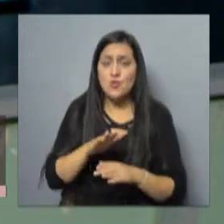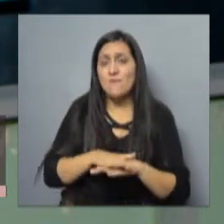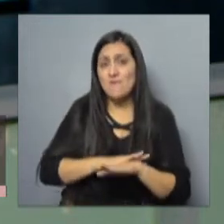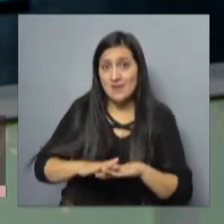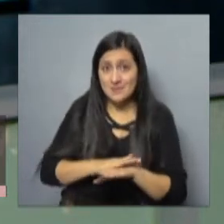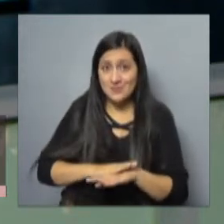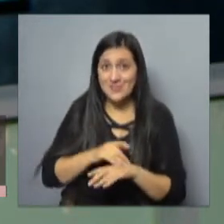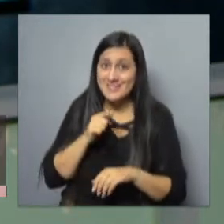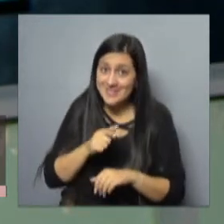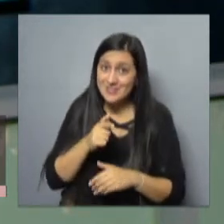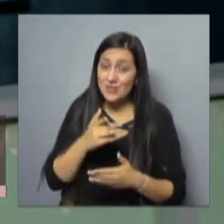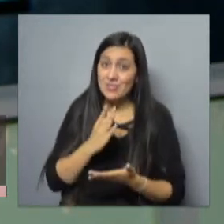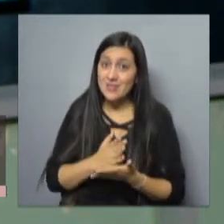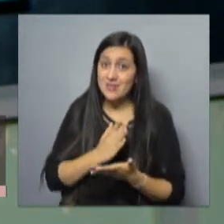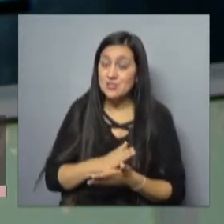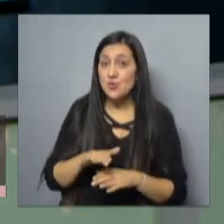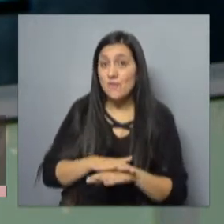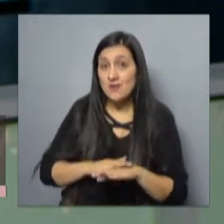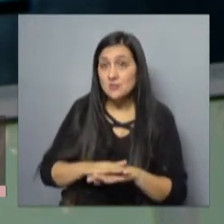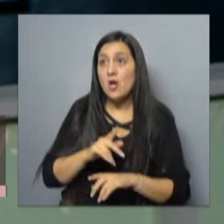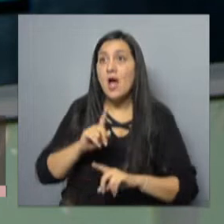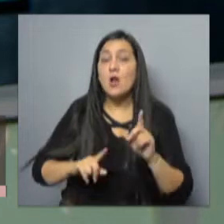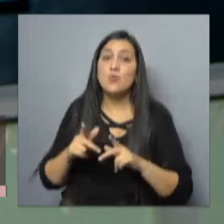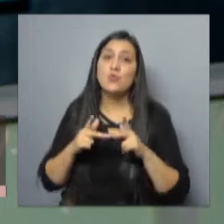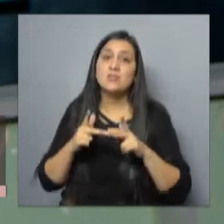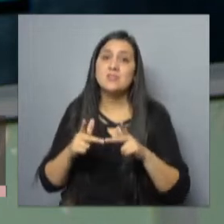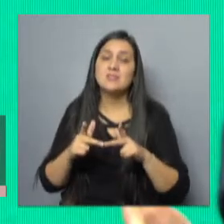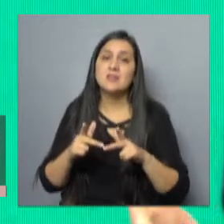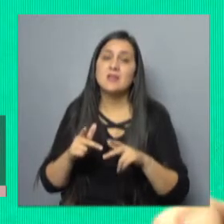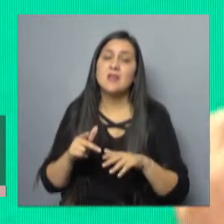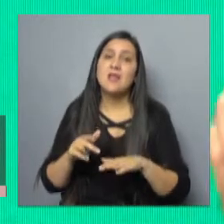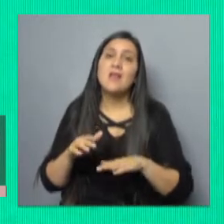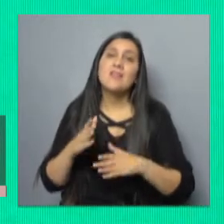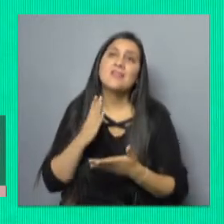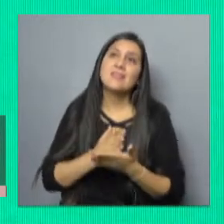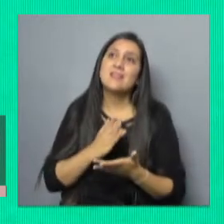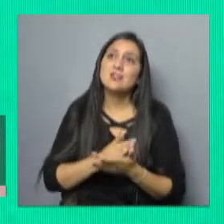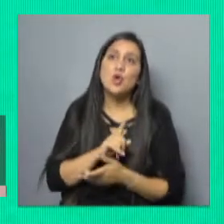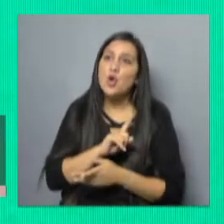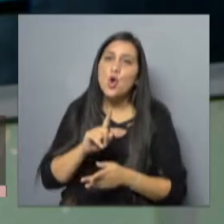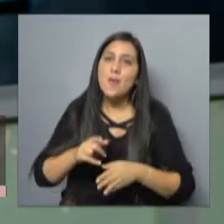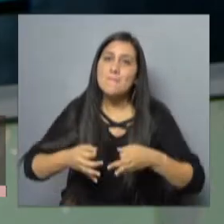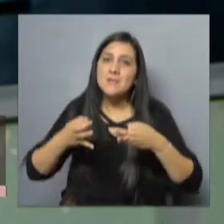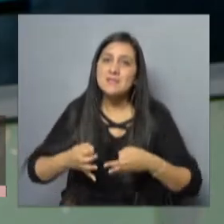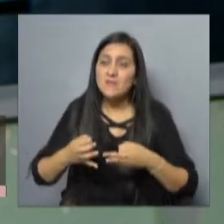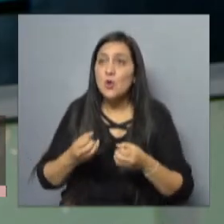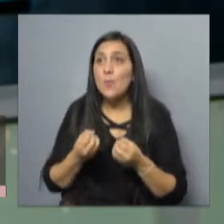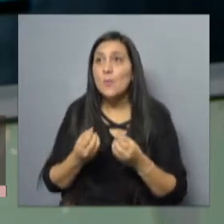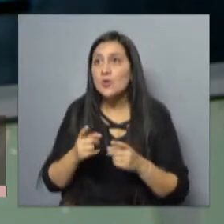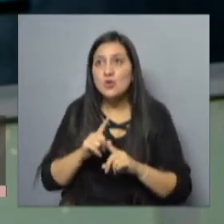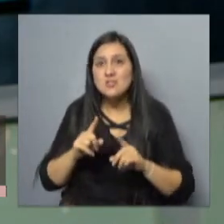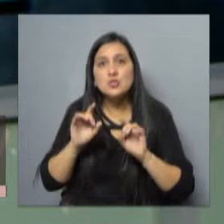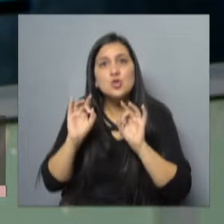tanto esos derechos básicos algunos le llaman en el mundo del trabajo derecho sin específico porque no son el derecho del trabajador en cuanto tal